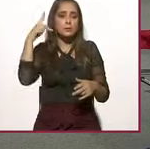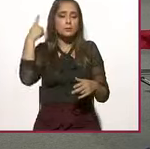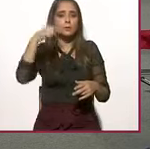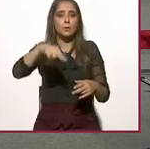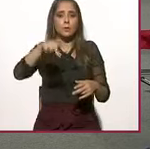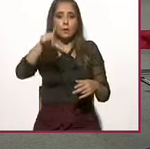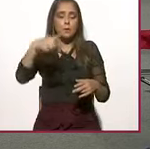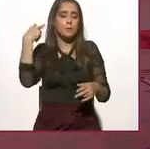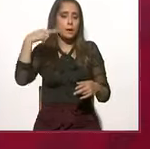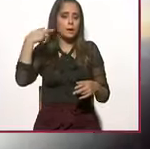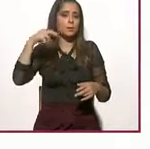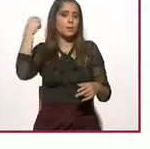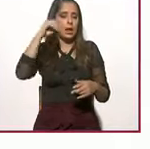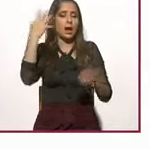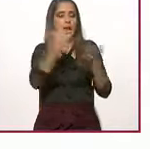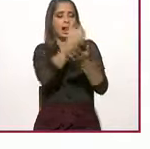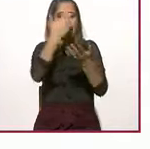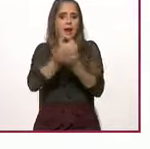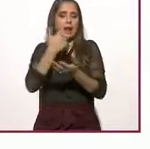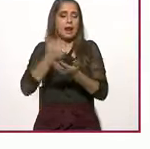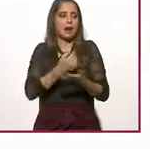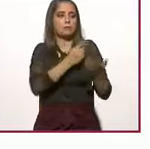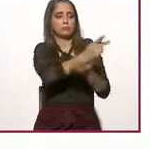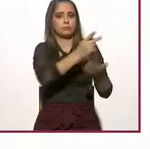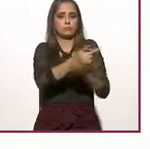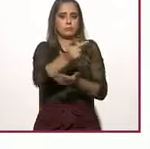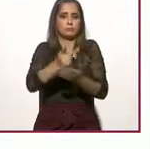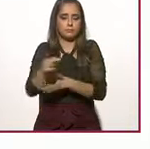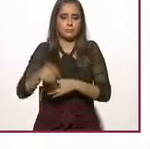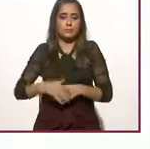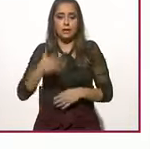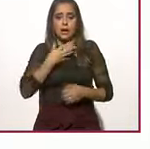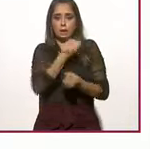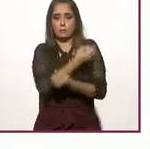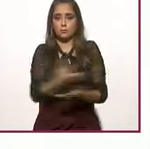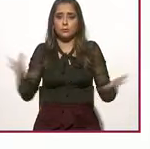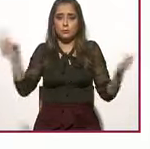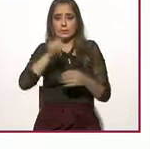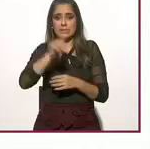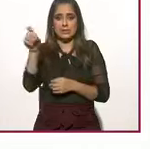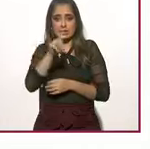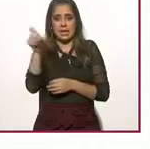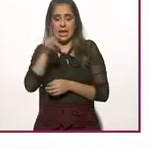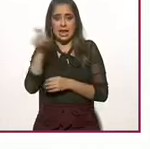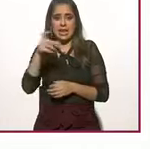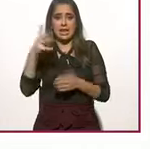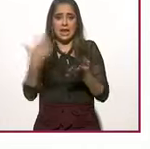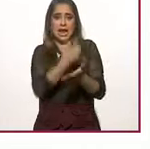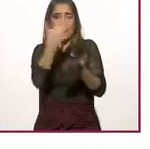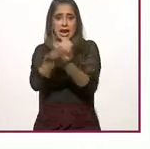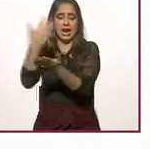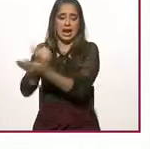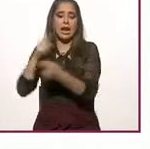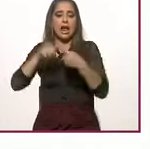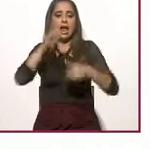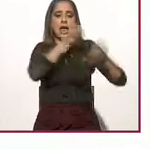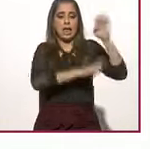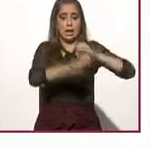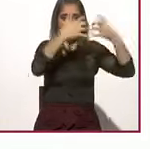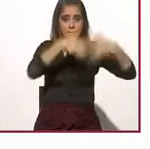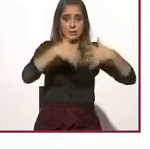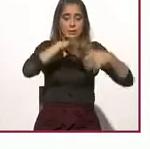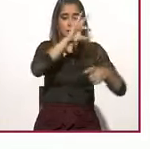y Oaxaca. La cantidad de premios fueron 100, que se distribuyeron de la siguiente manera: empresarios